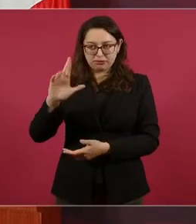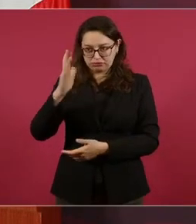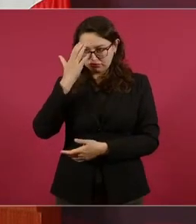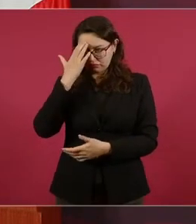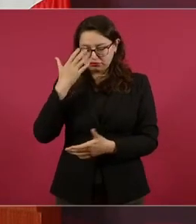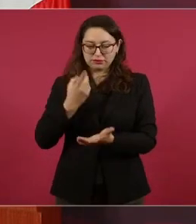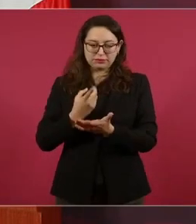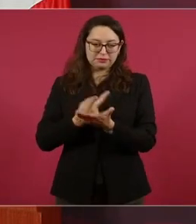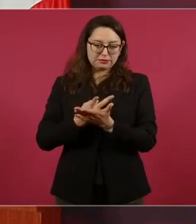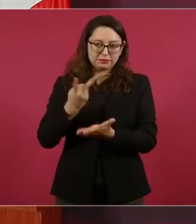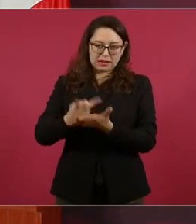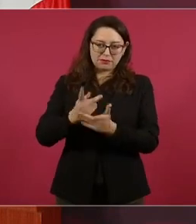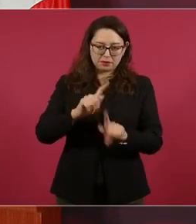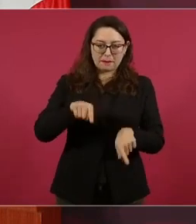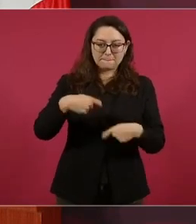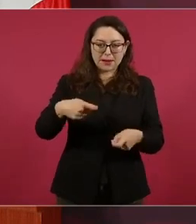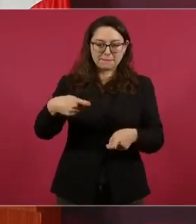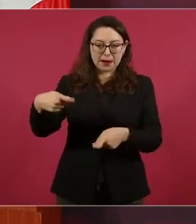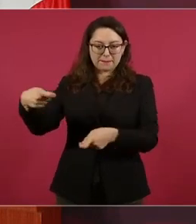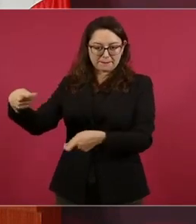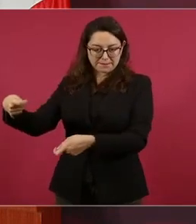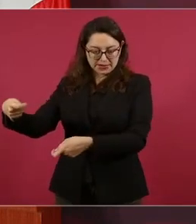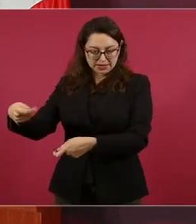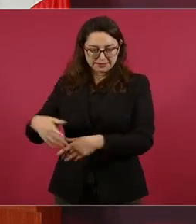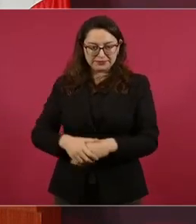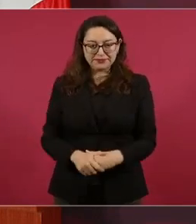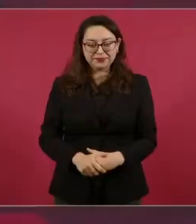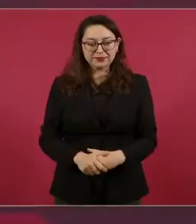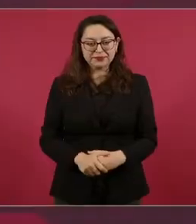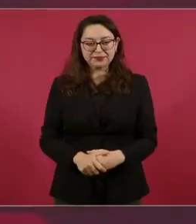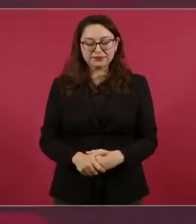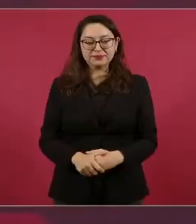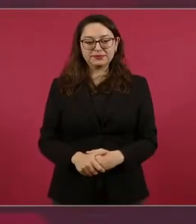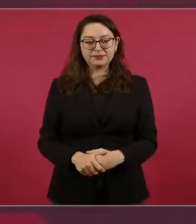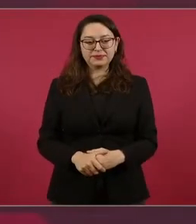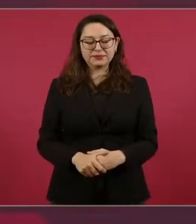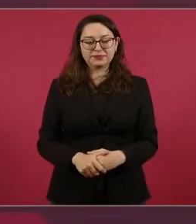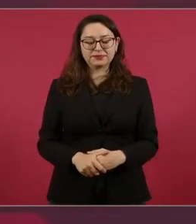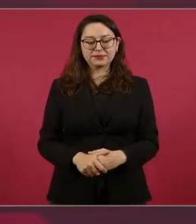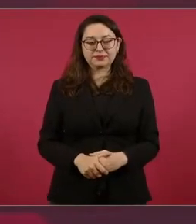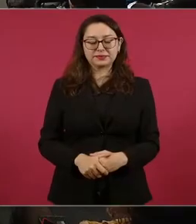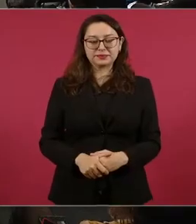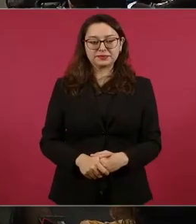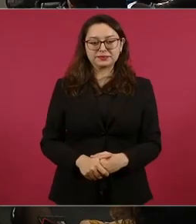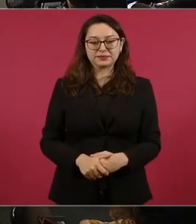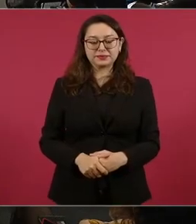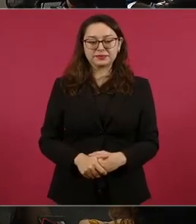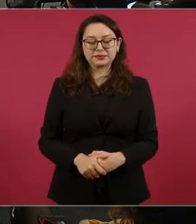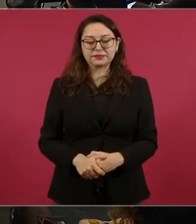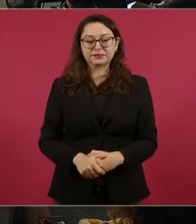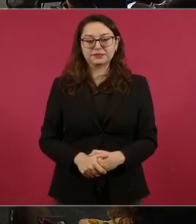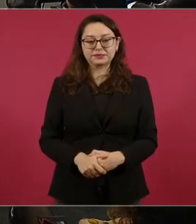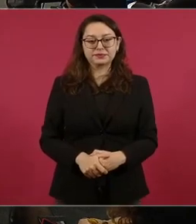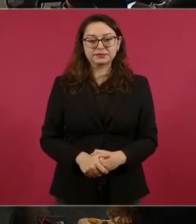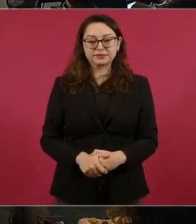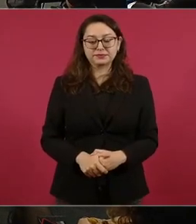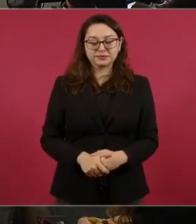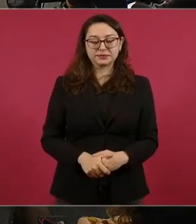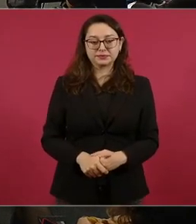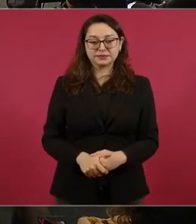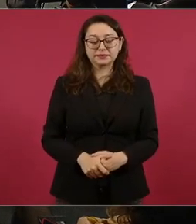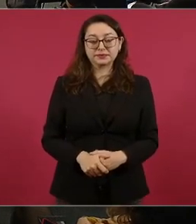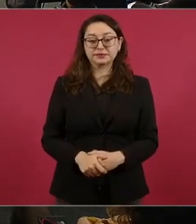buenos deportistas les adelanto que precisamente